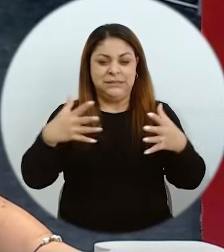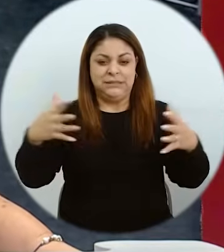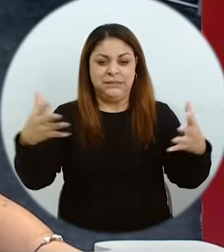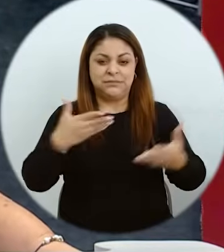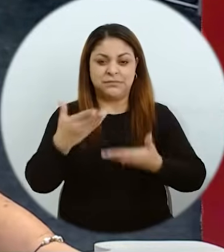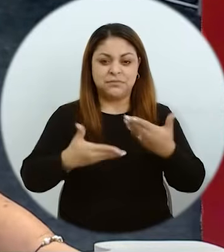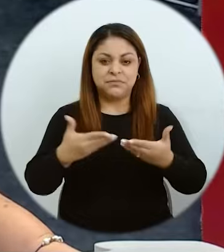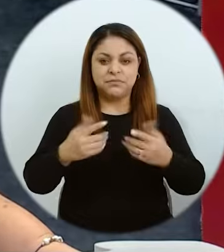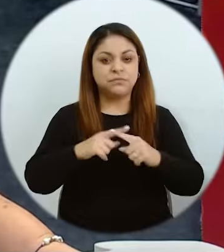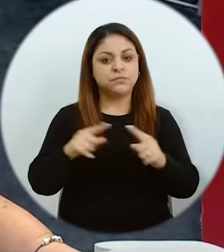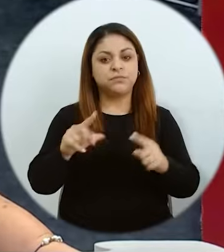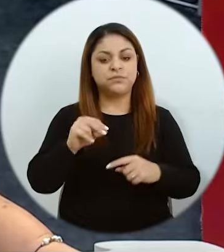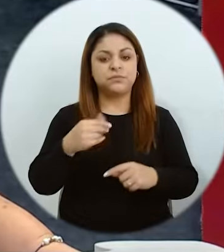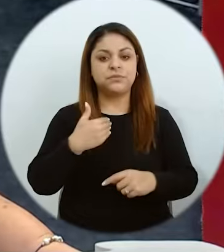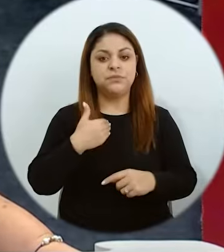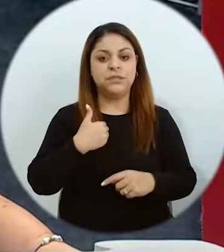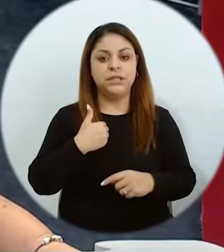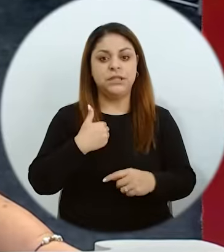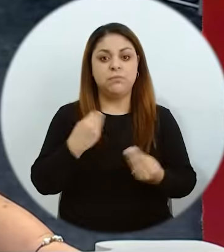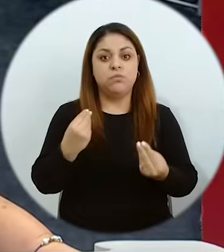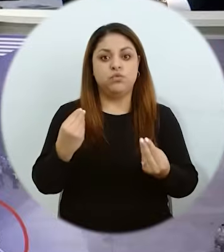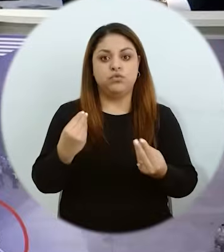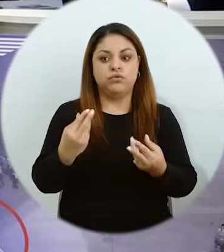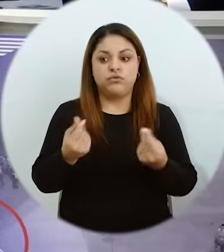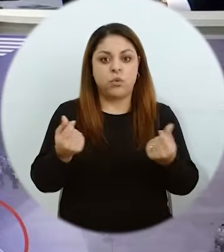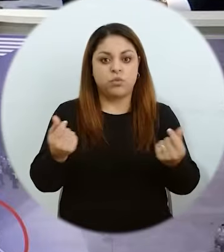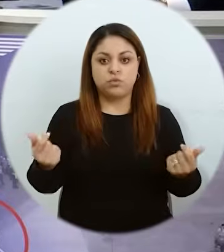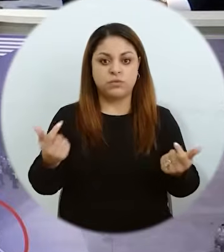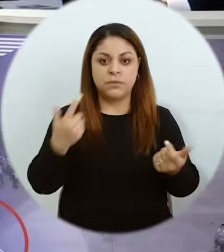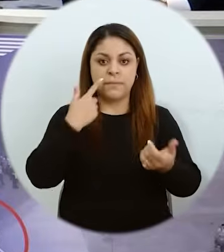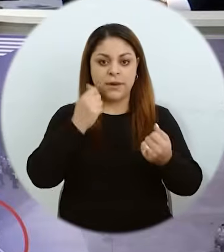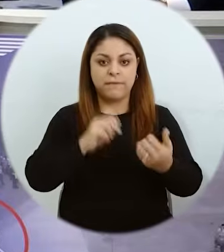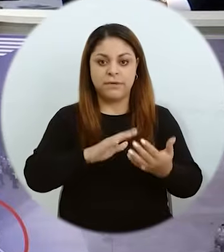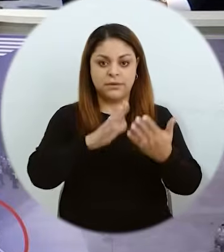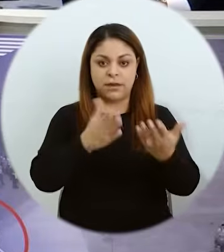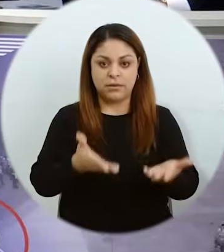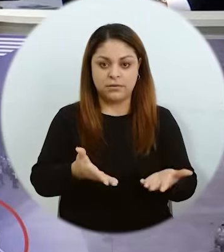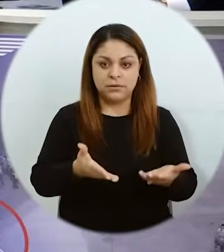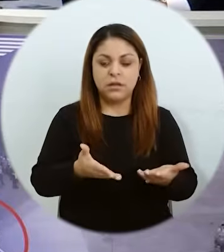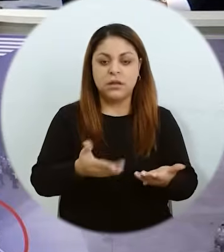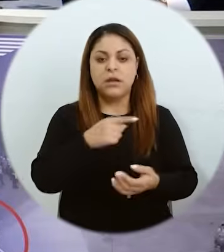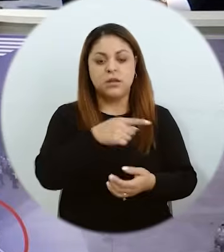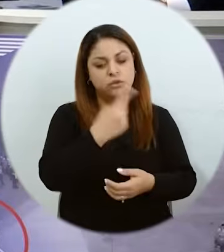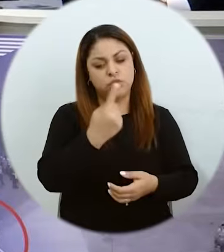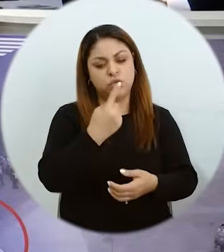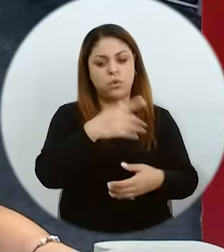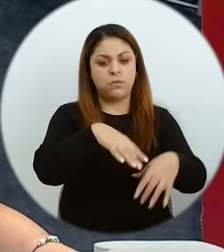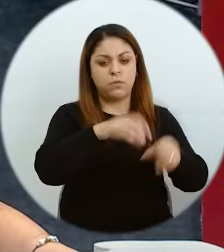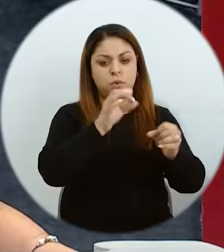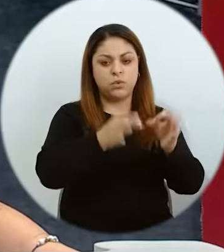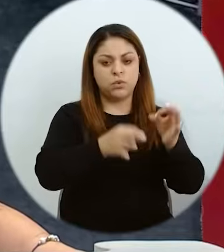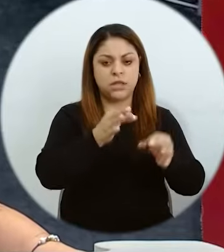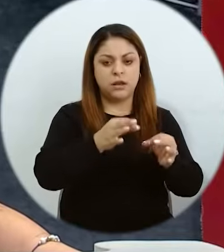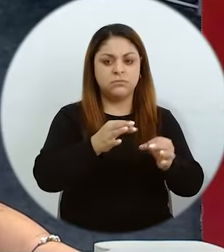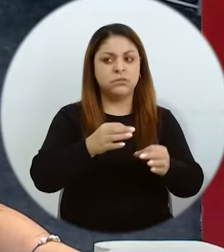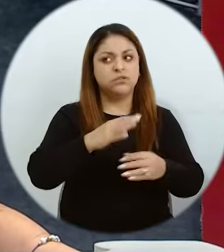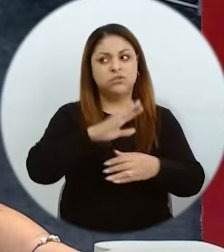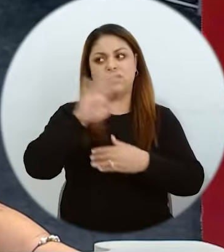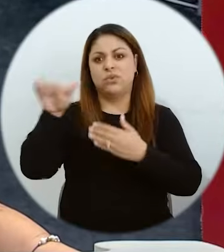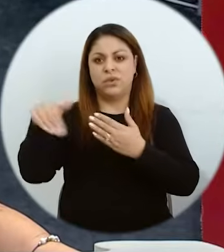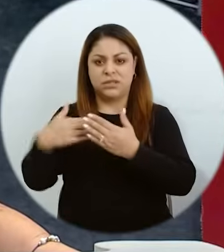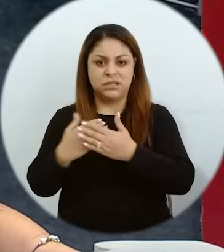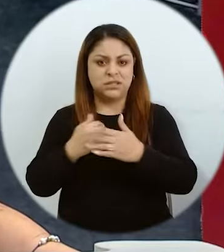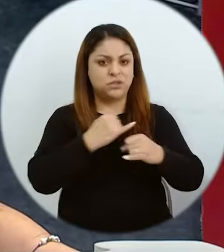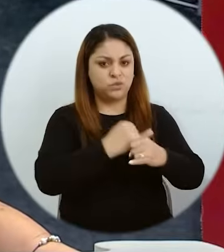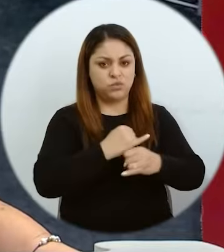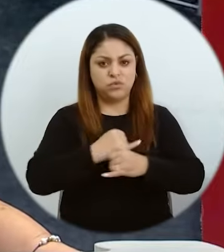embargo, no se cuenta con mayores recursos para enfrentarlo. Una situación que no solo enfrenta el Poder Judicial, sino prácticamente todas las